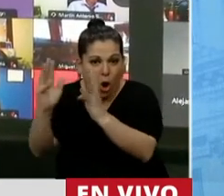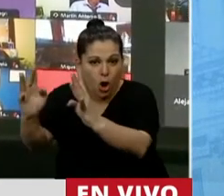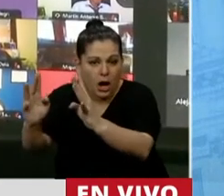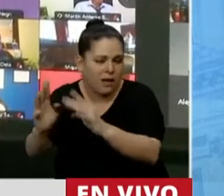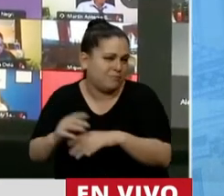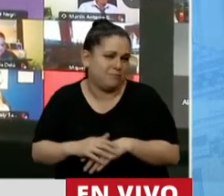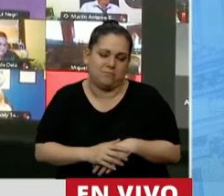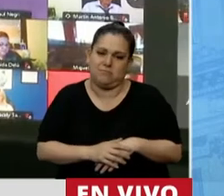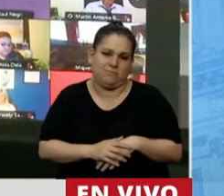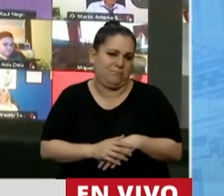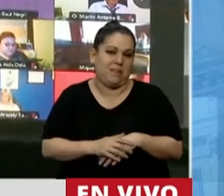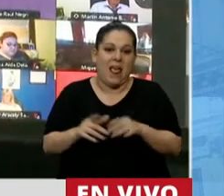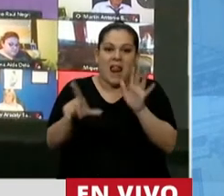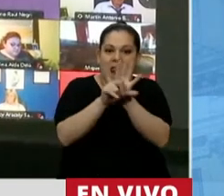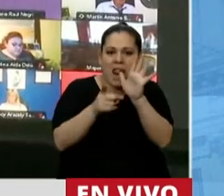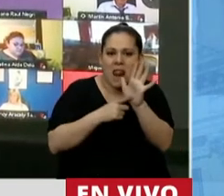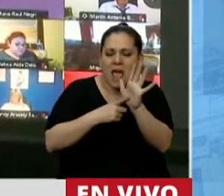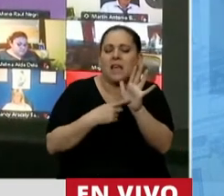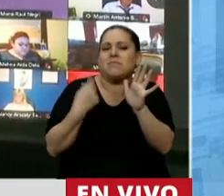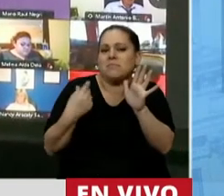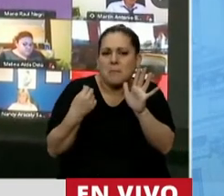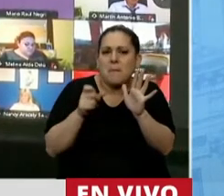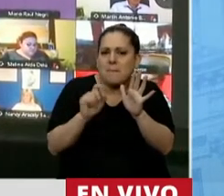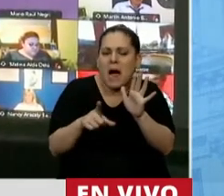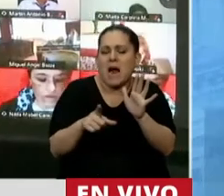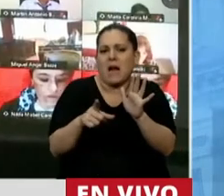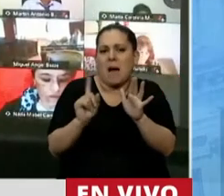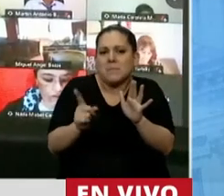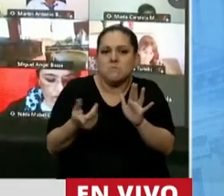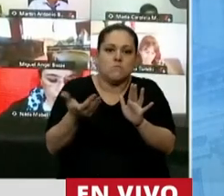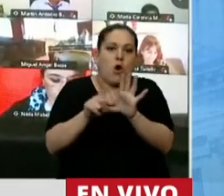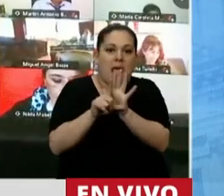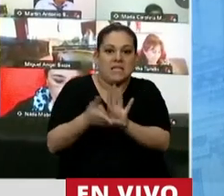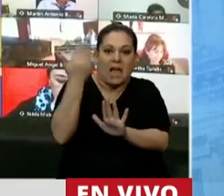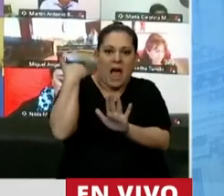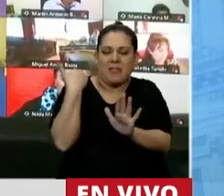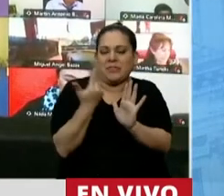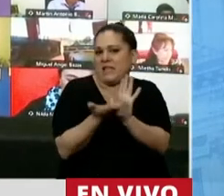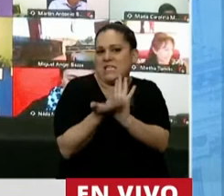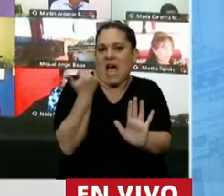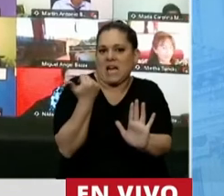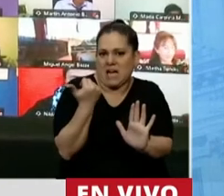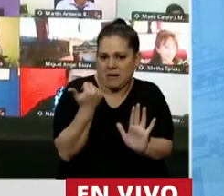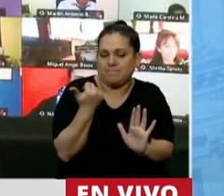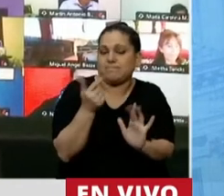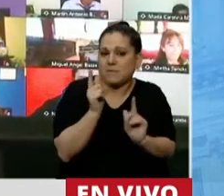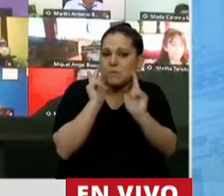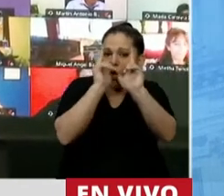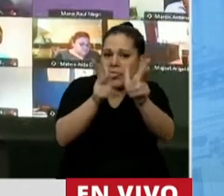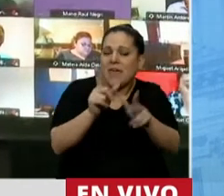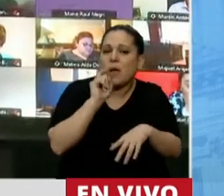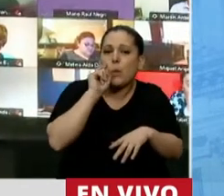quitarles una protección a perpetuidad que ya tenían con las leyes vigentes. Están cometiendo, como dije,